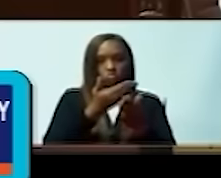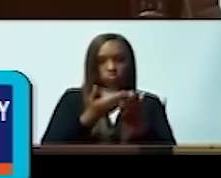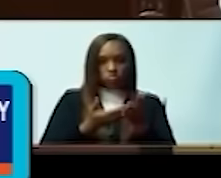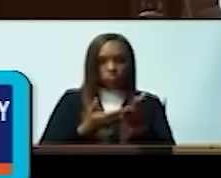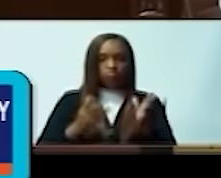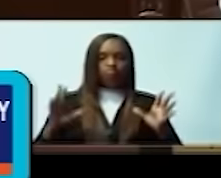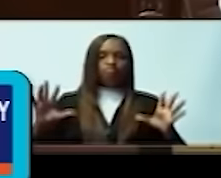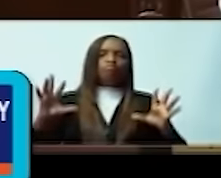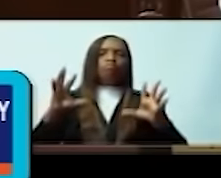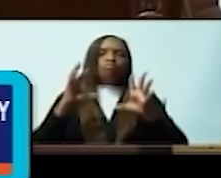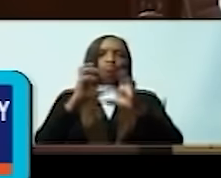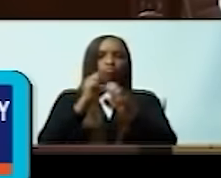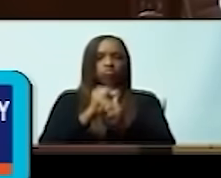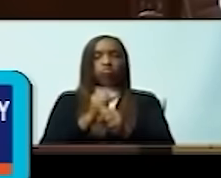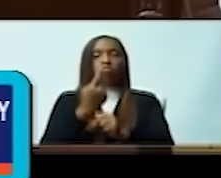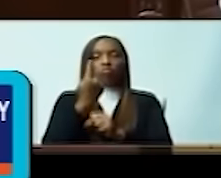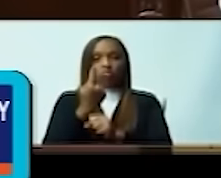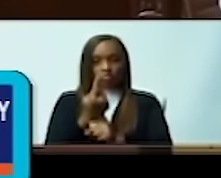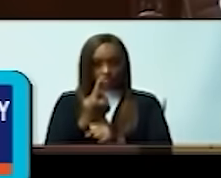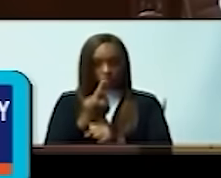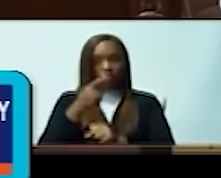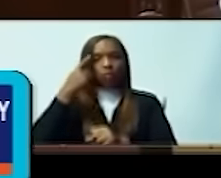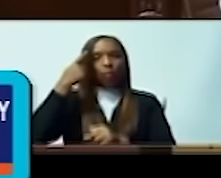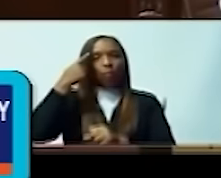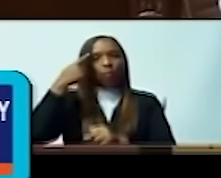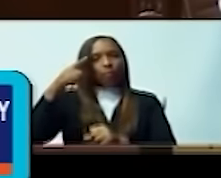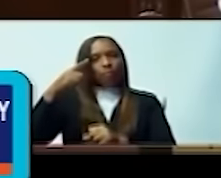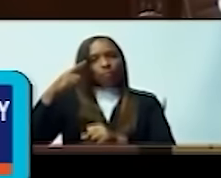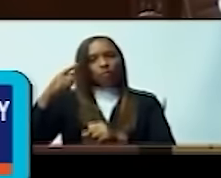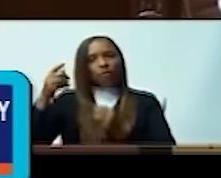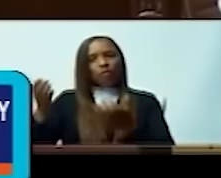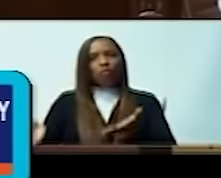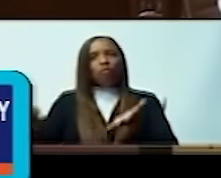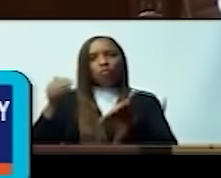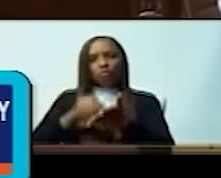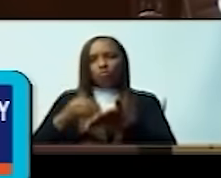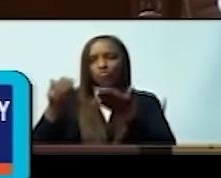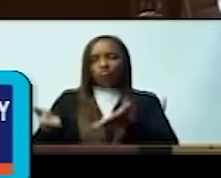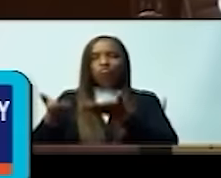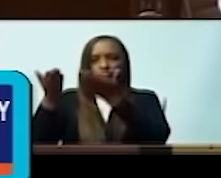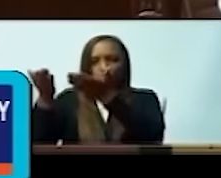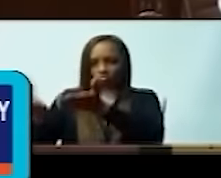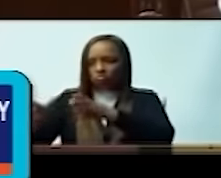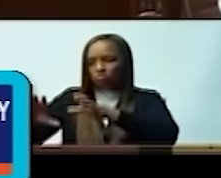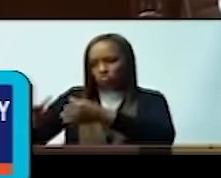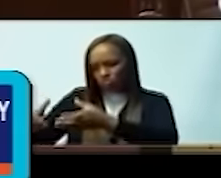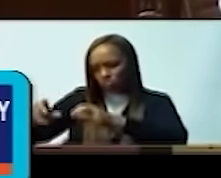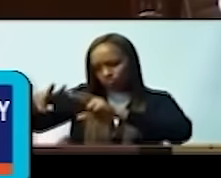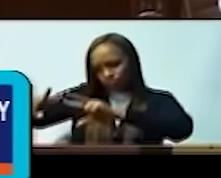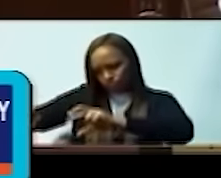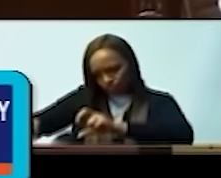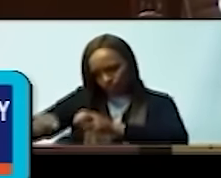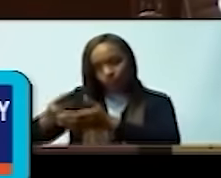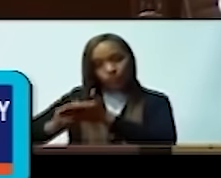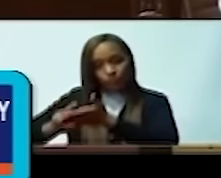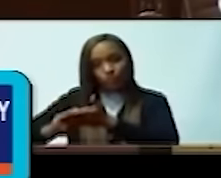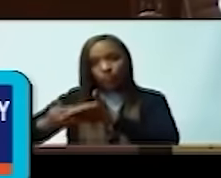de que lo vamos a mandar de nuevo a comisión. Lo someto a votación, el informe primero. Que lo